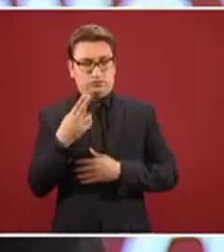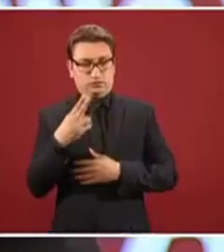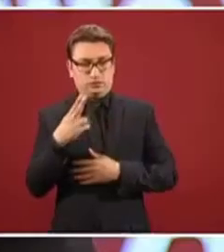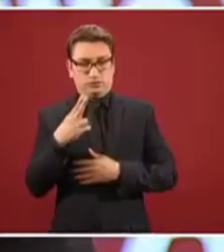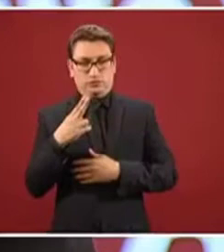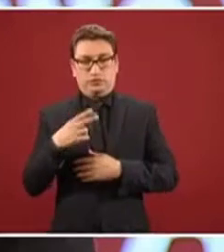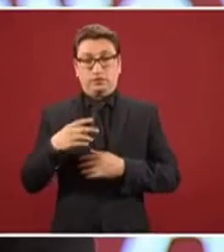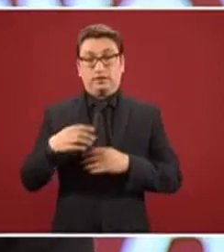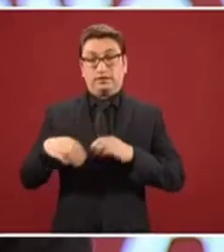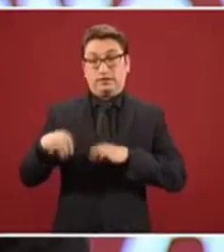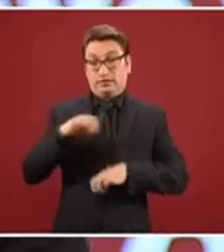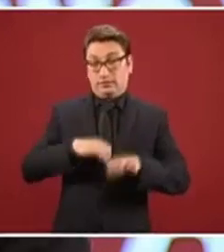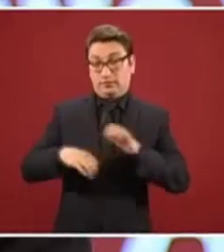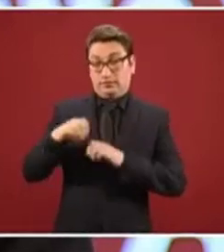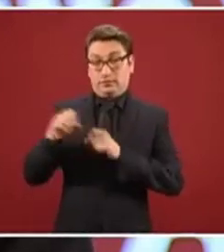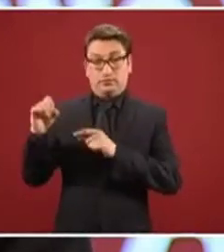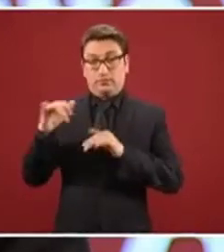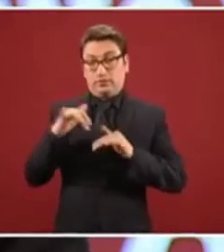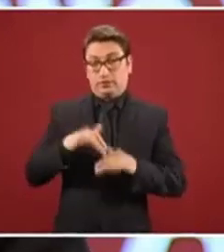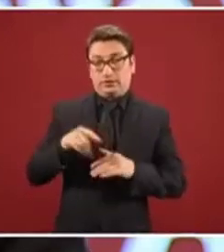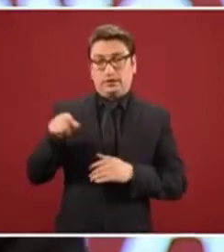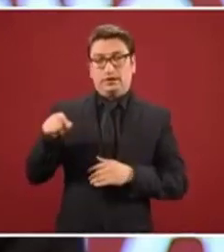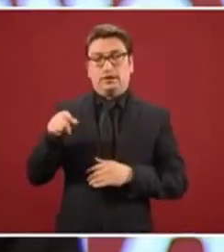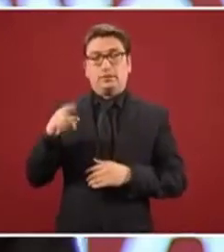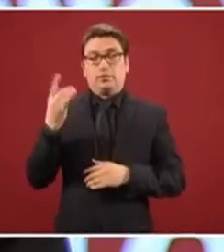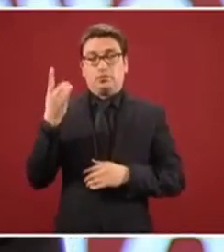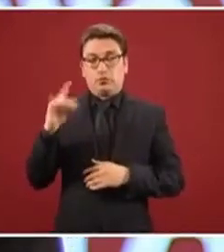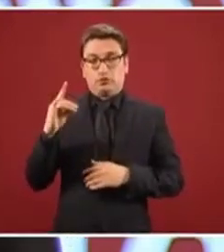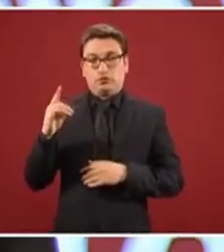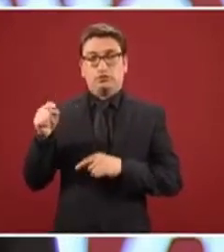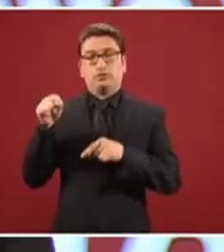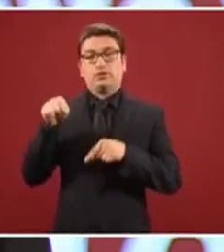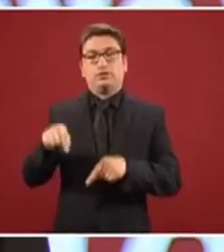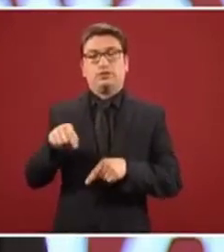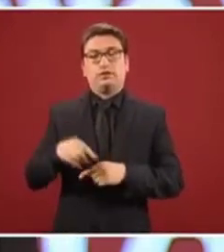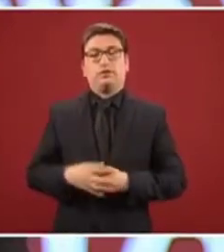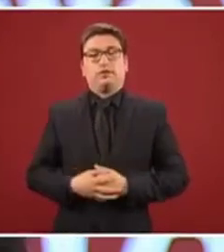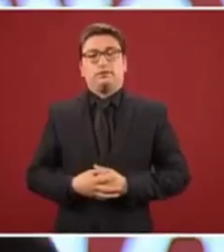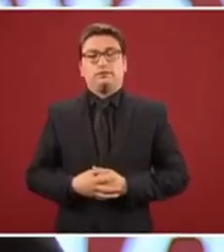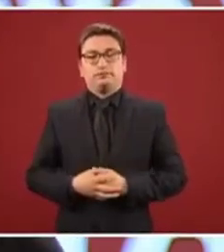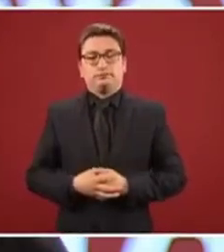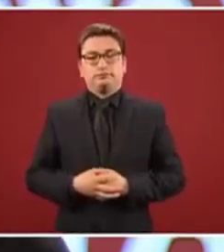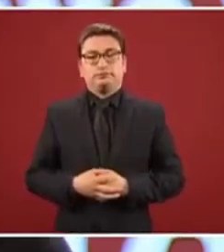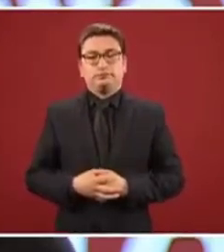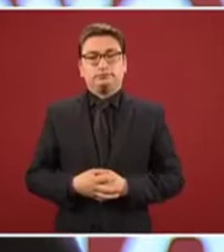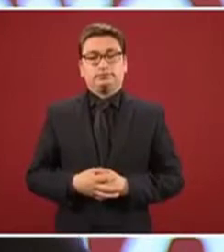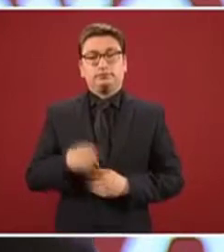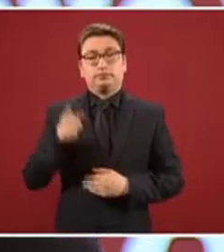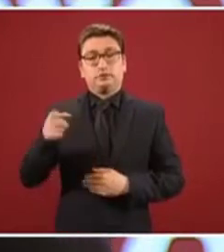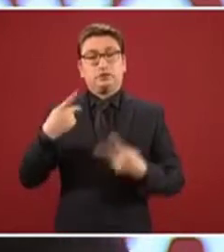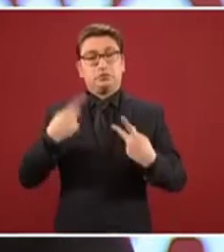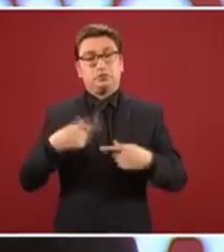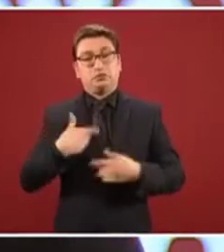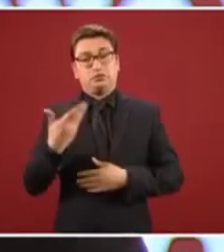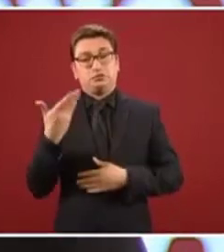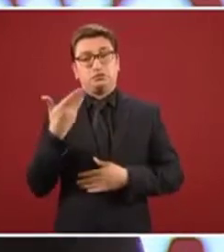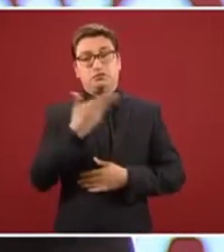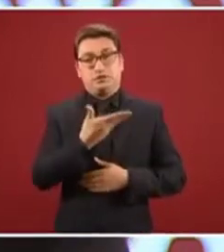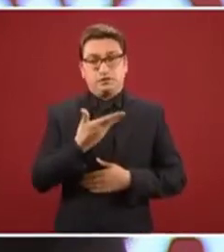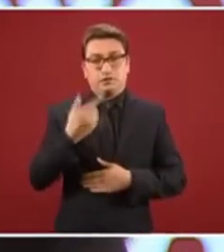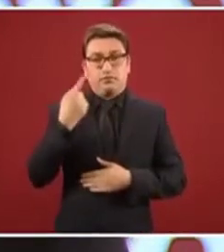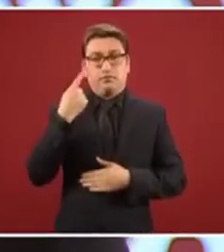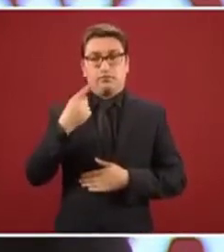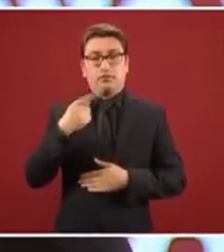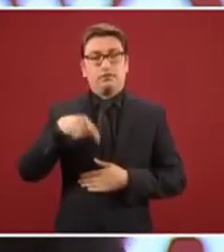Embajada de México en La Paz de ese país, Bolivia, solicitantes de asilo, honrando la